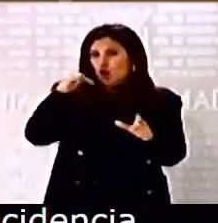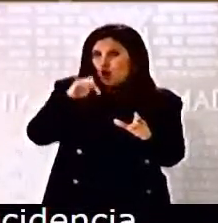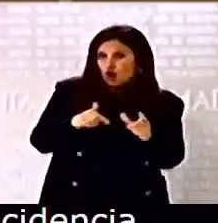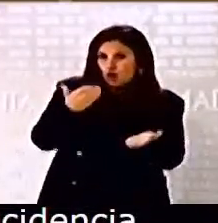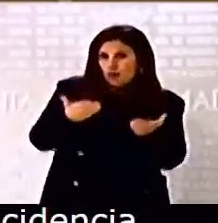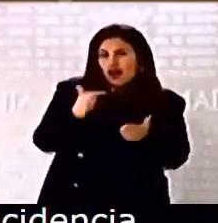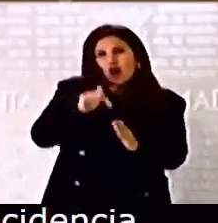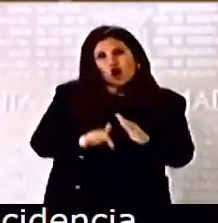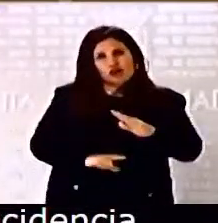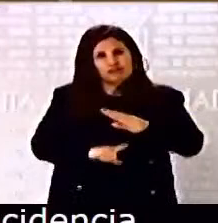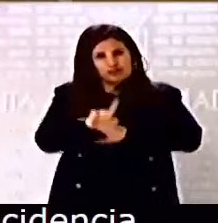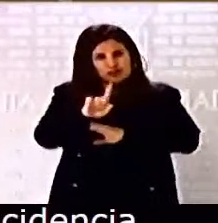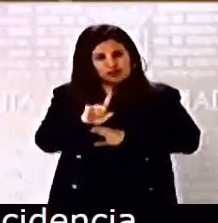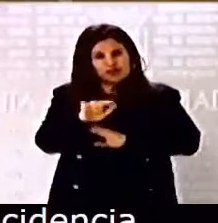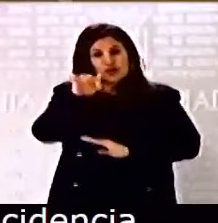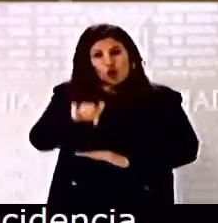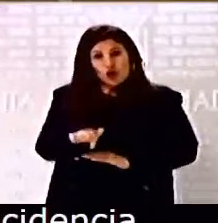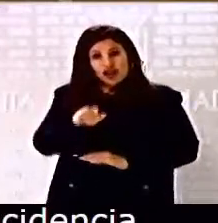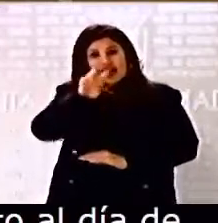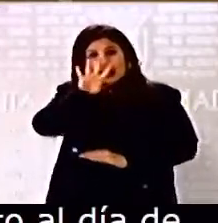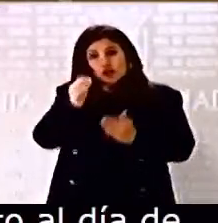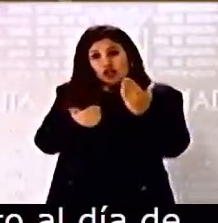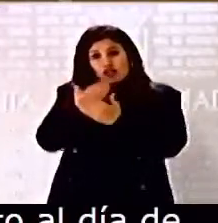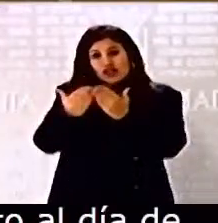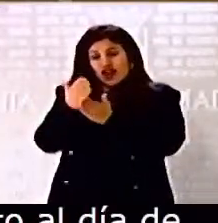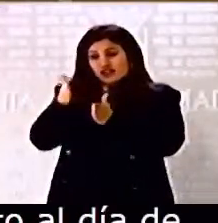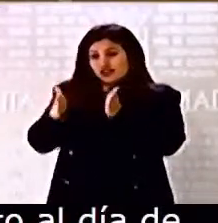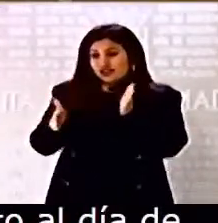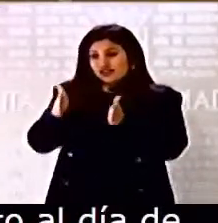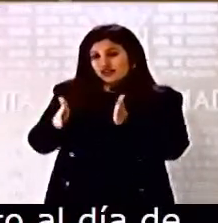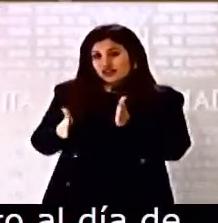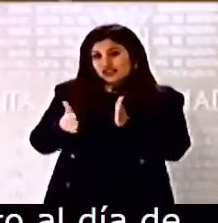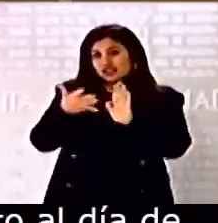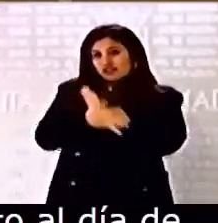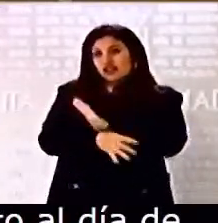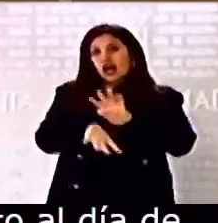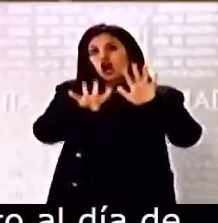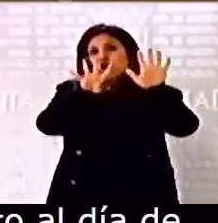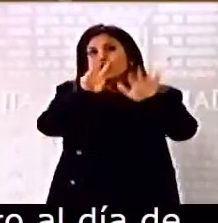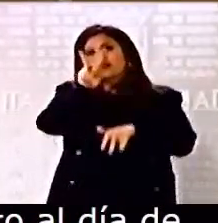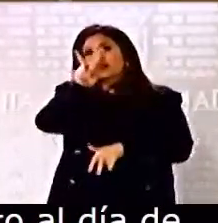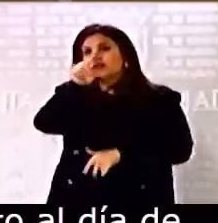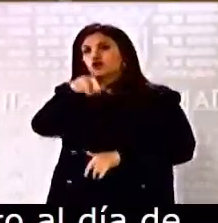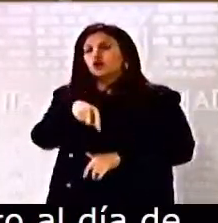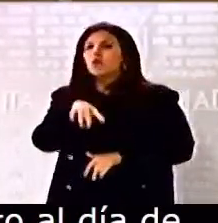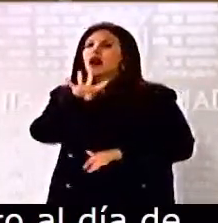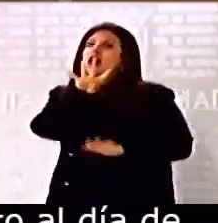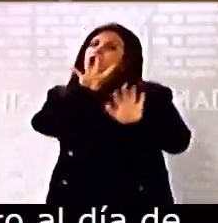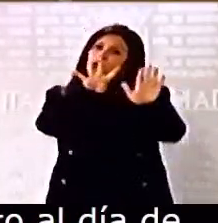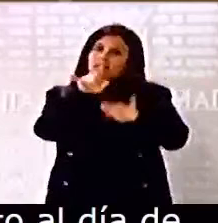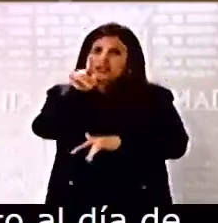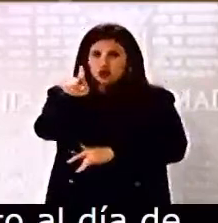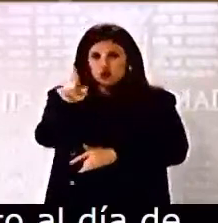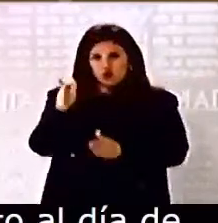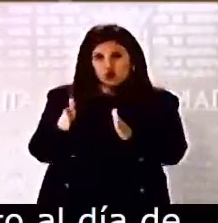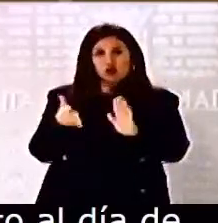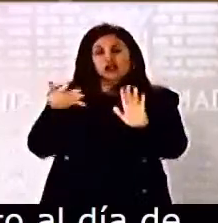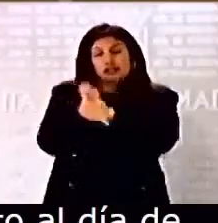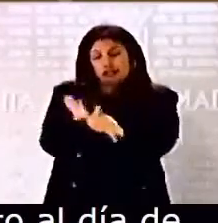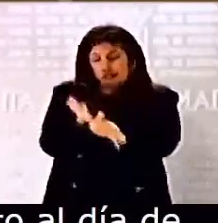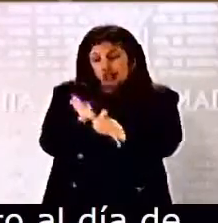incidencia acumulada a los 14 días de 92,91. Bien, es verdad que está por